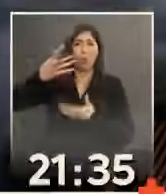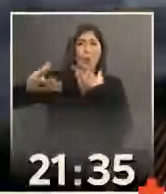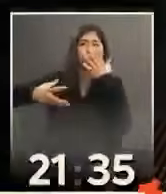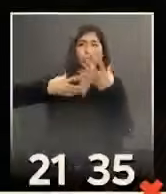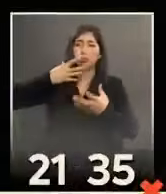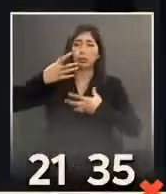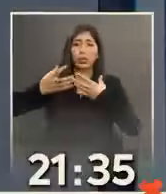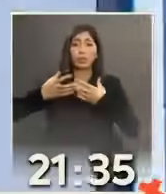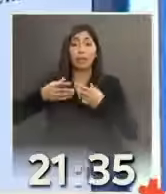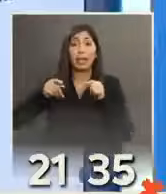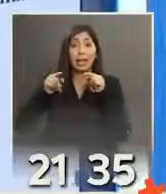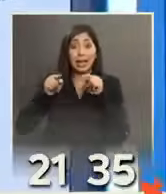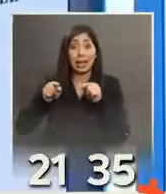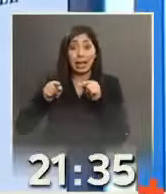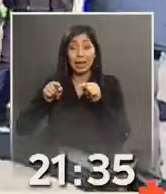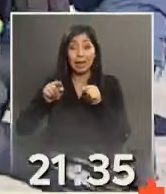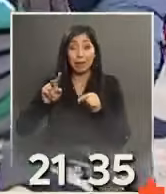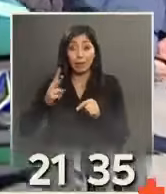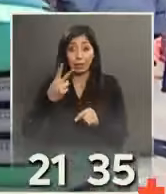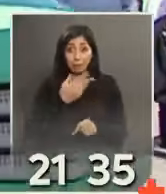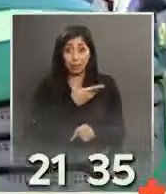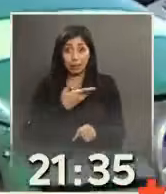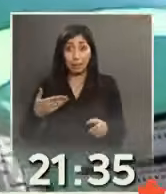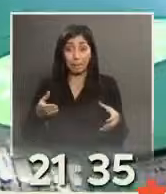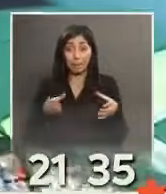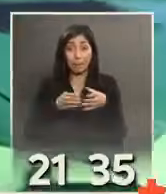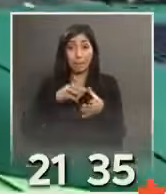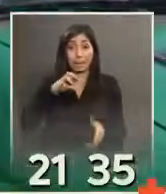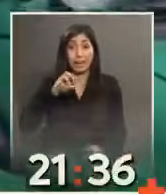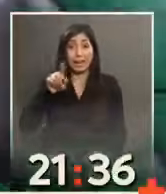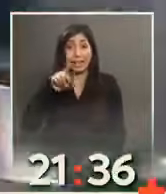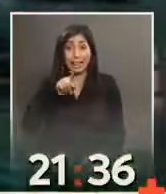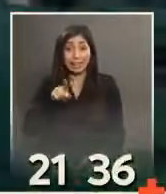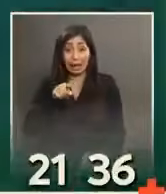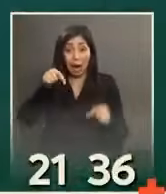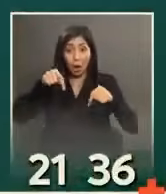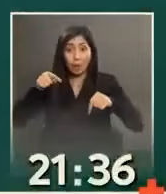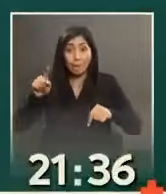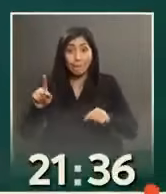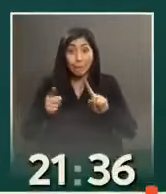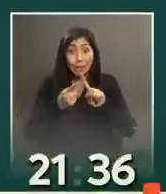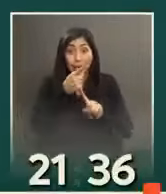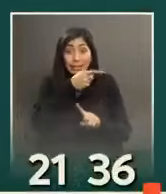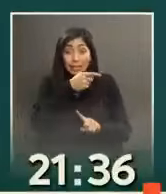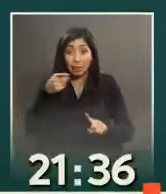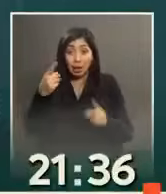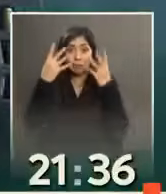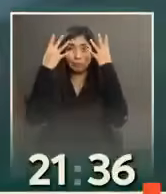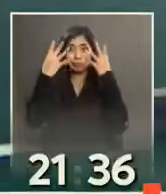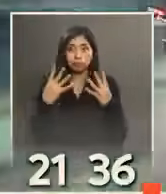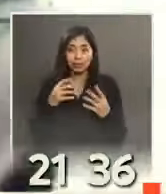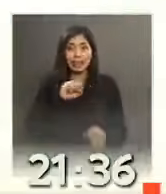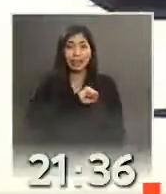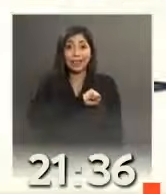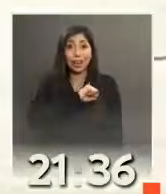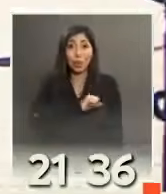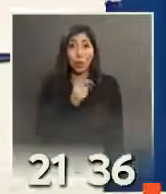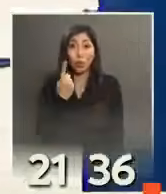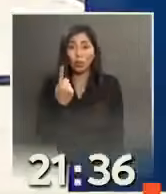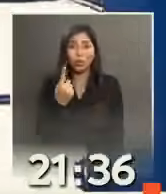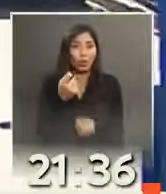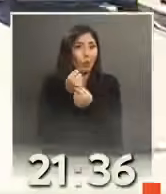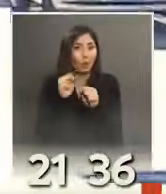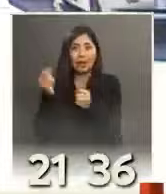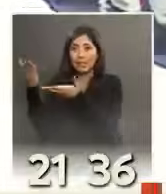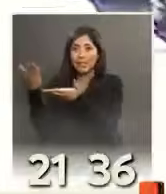Quien llegará a ser vicepresidente del Partido Socialista ha pasado su primera semana en el penal Santiago 1, sin poder recibir visitas y realizando